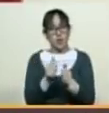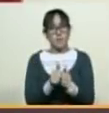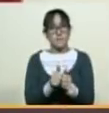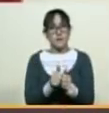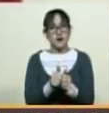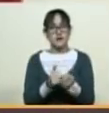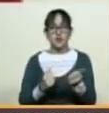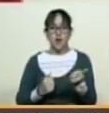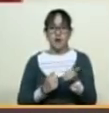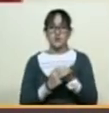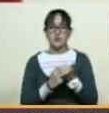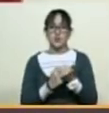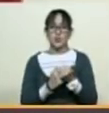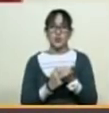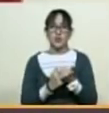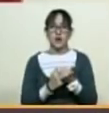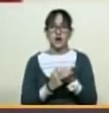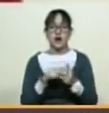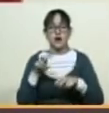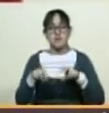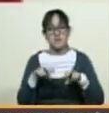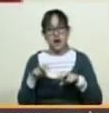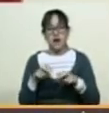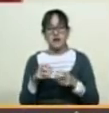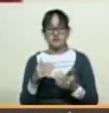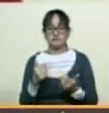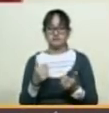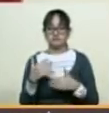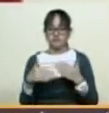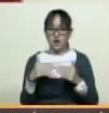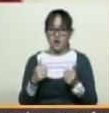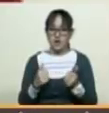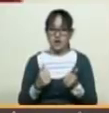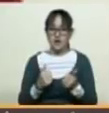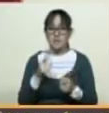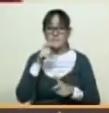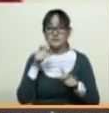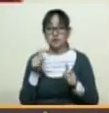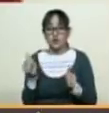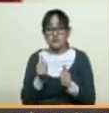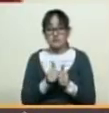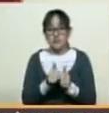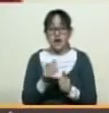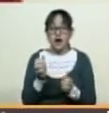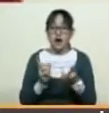o ayuda humana o animal que asista al proceso de votación con una persona con alguna